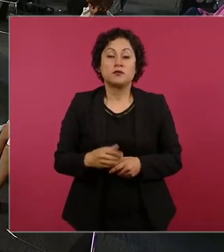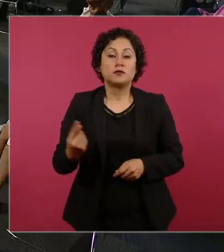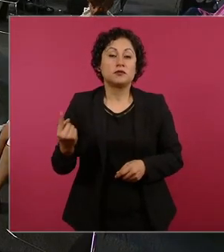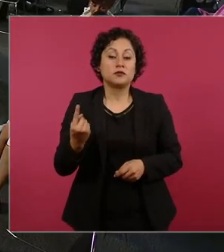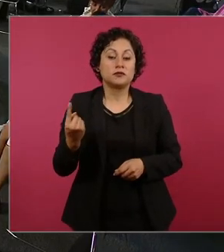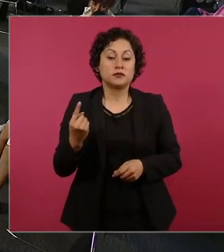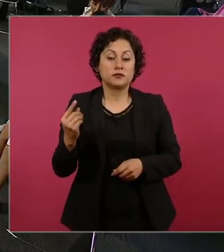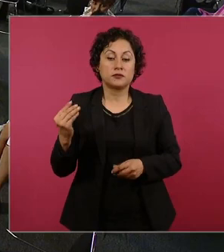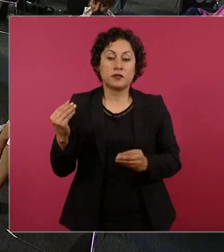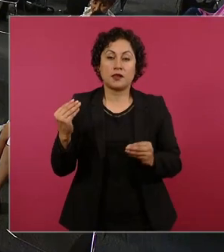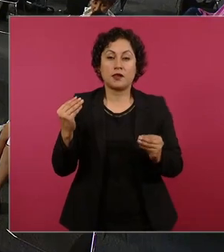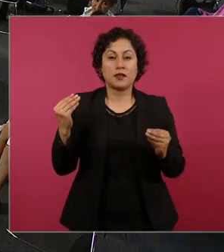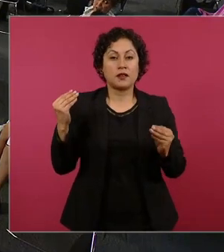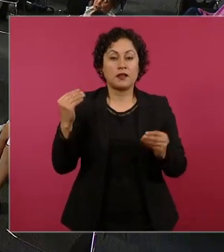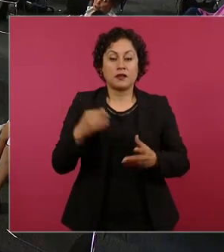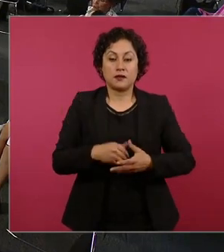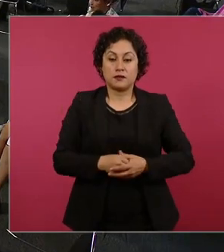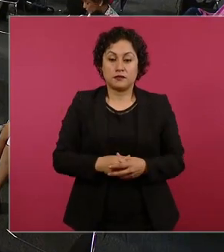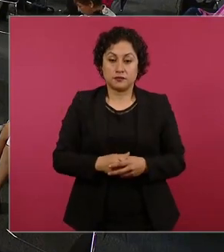ah